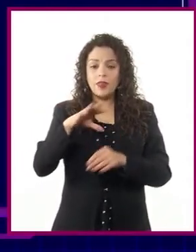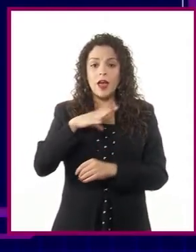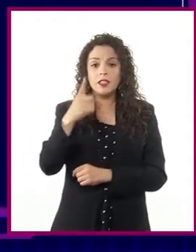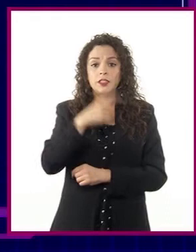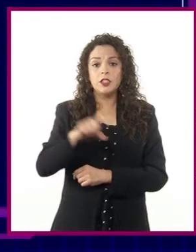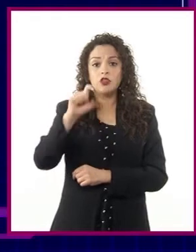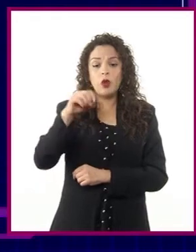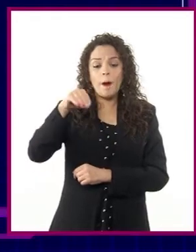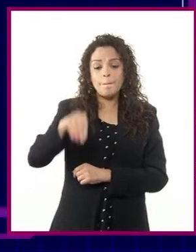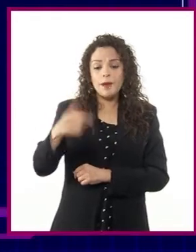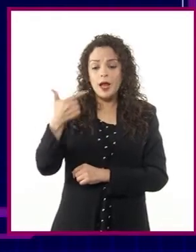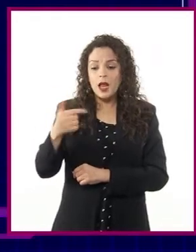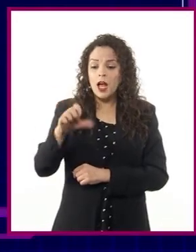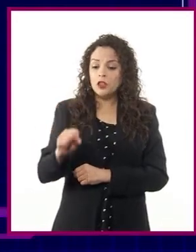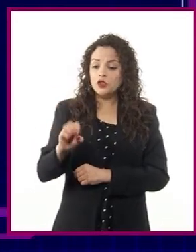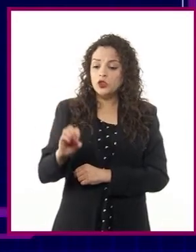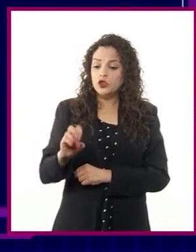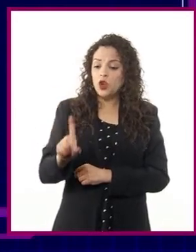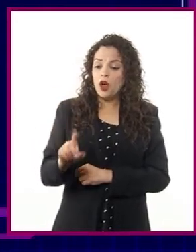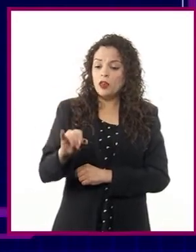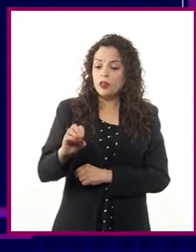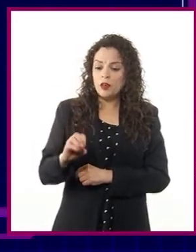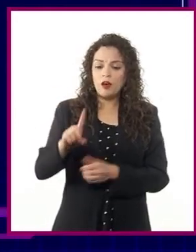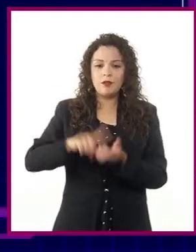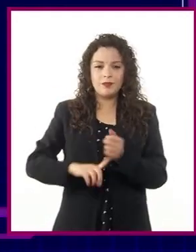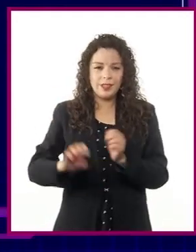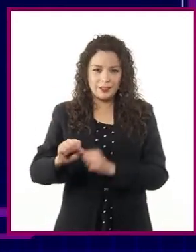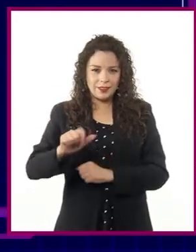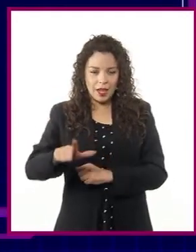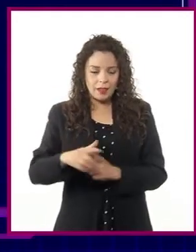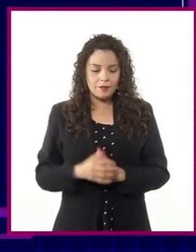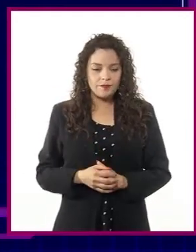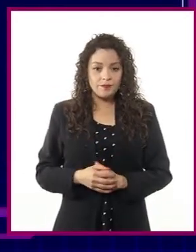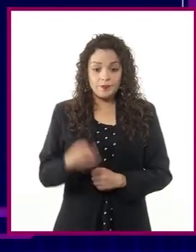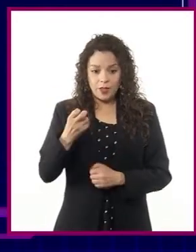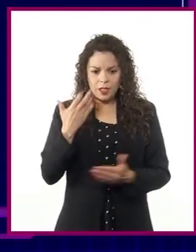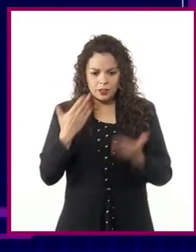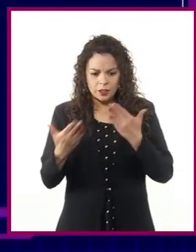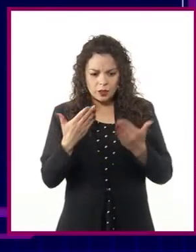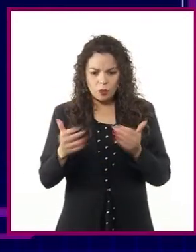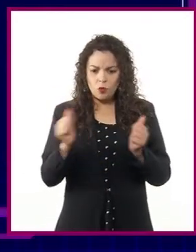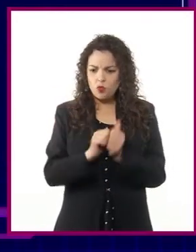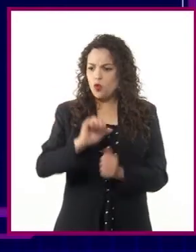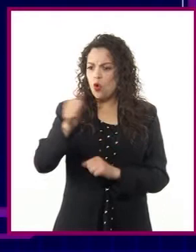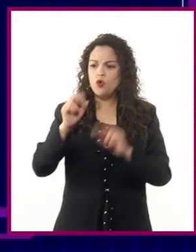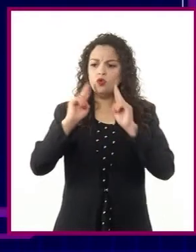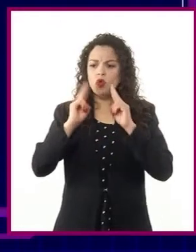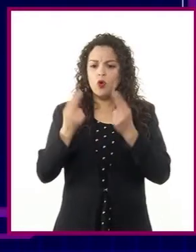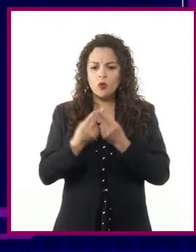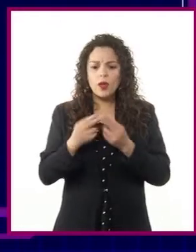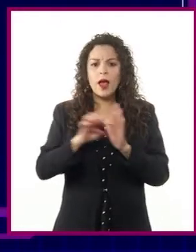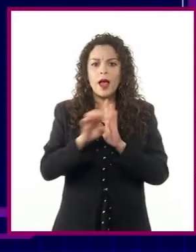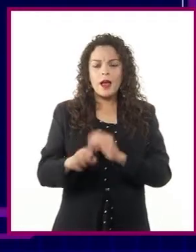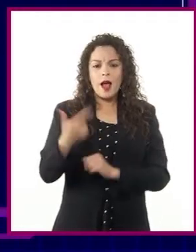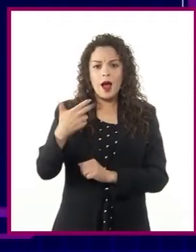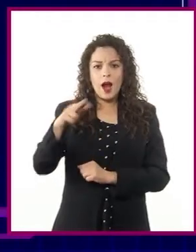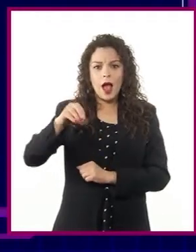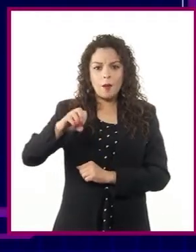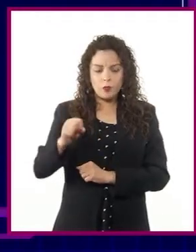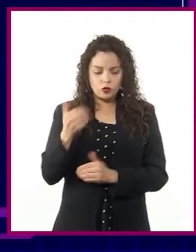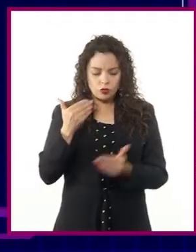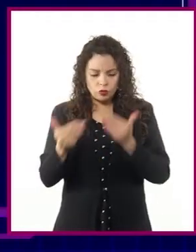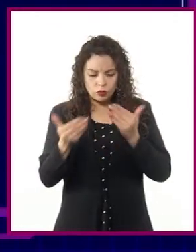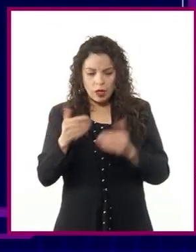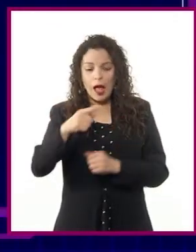sodio. Si comparamos esta cantidad con una unidad más conocida como los gramos, tendremos una idea más clara de la cantidad